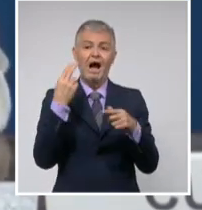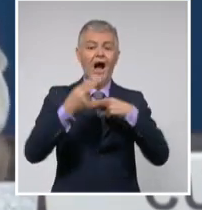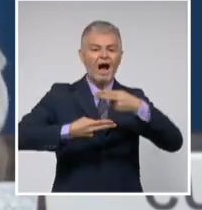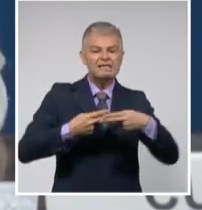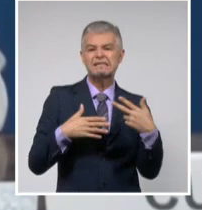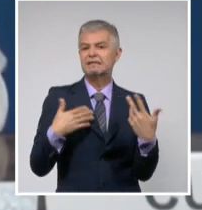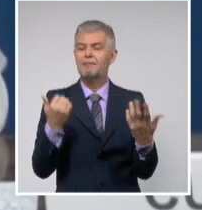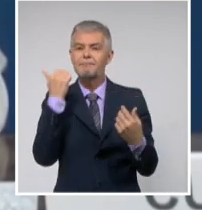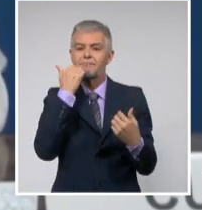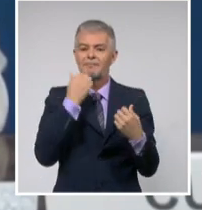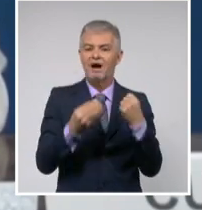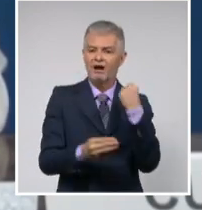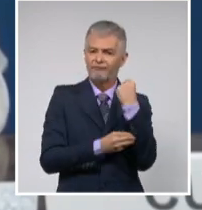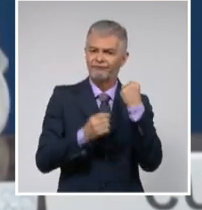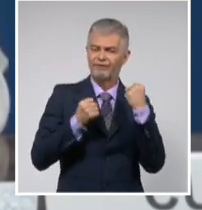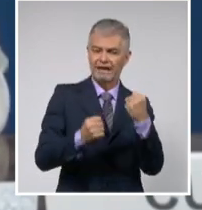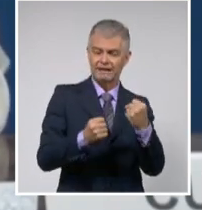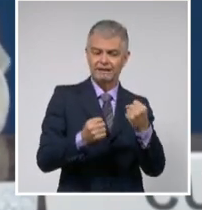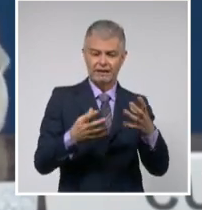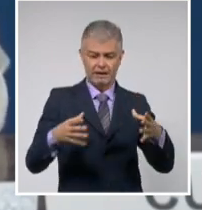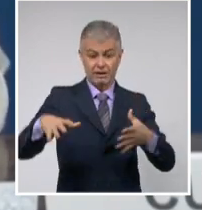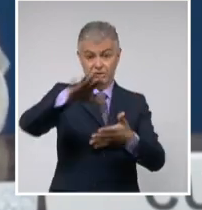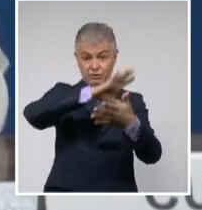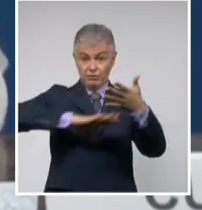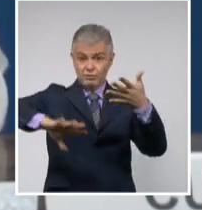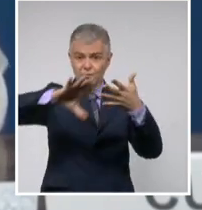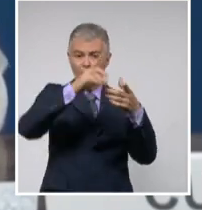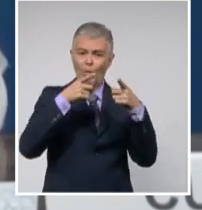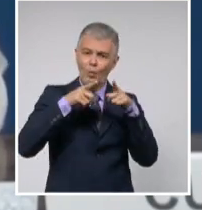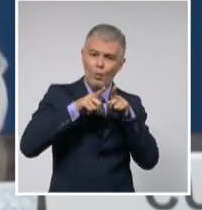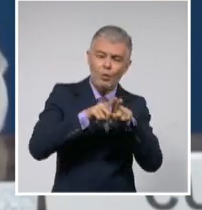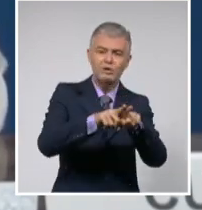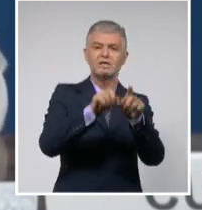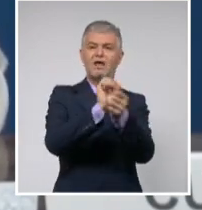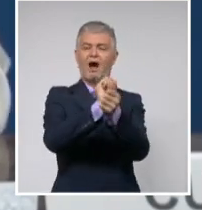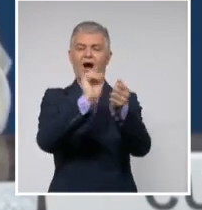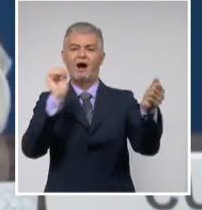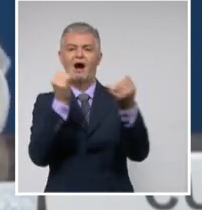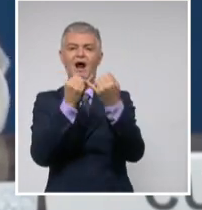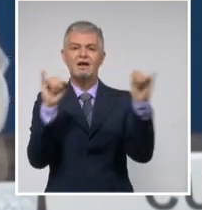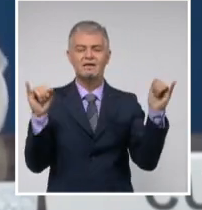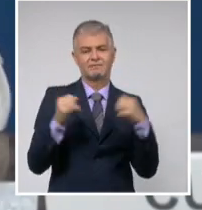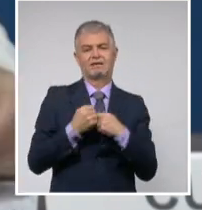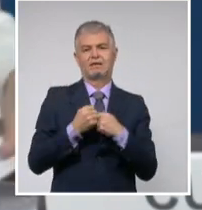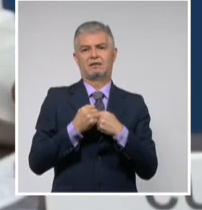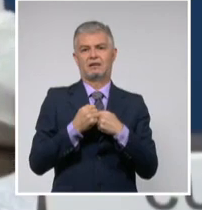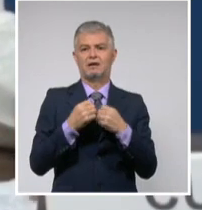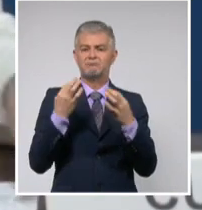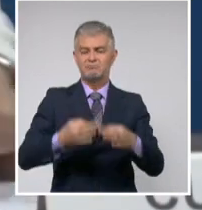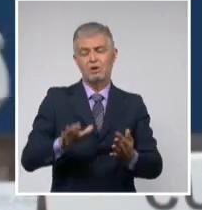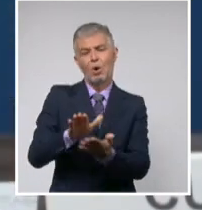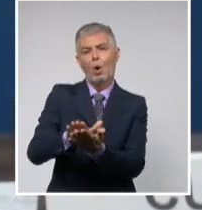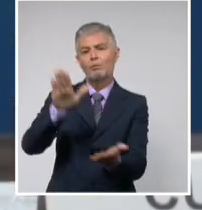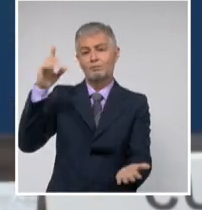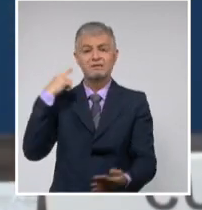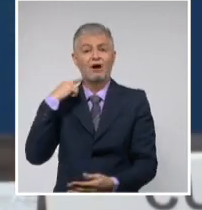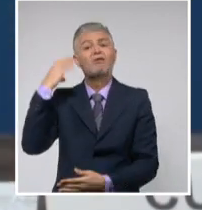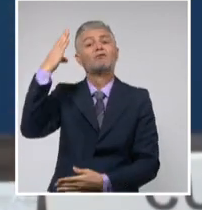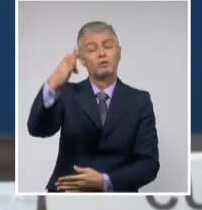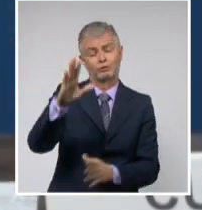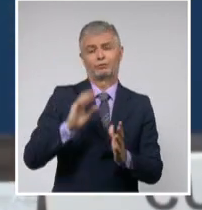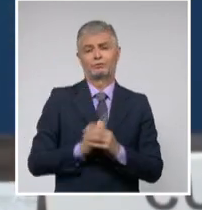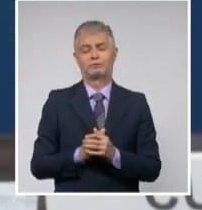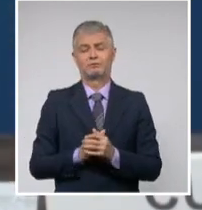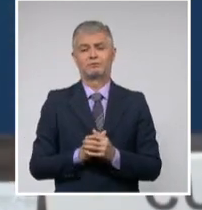concepto de una región unida y soberana, comprometida con un destino común. Fin de la